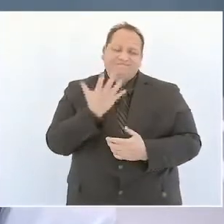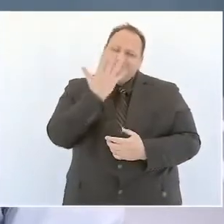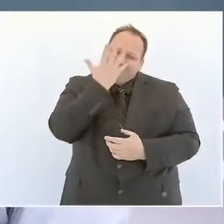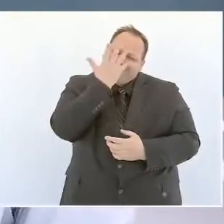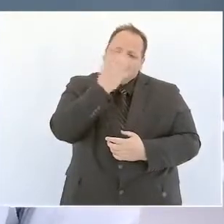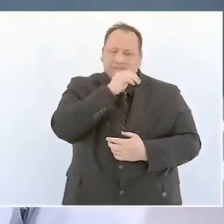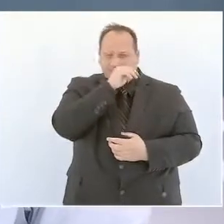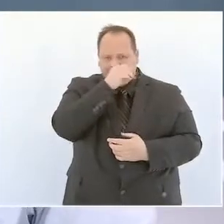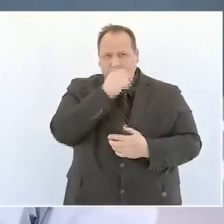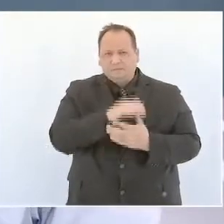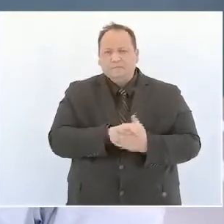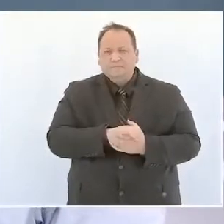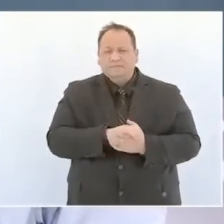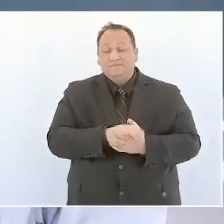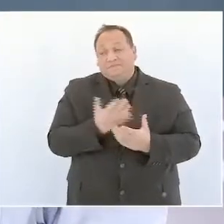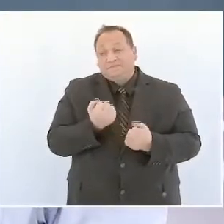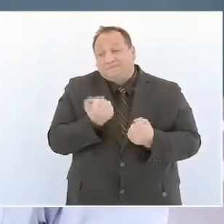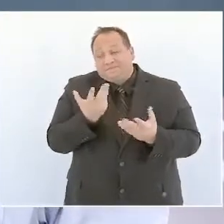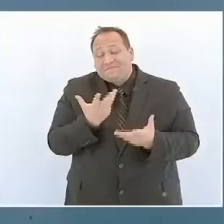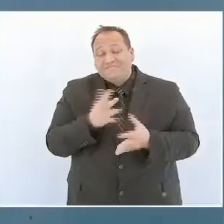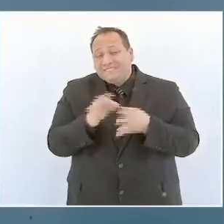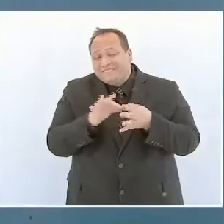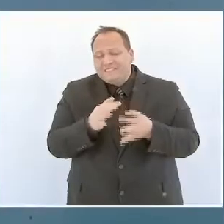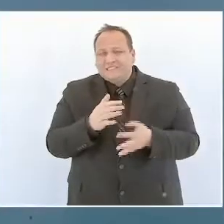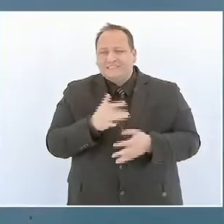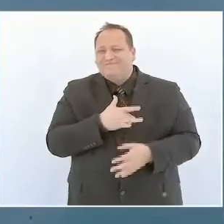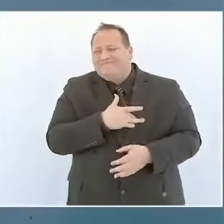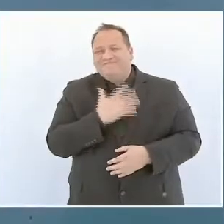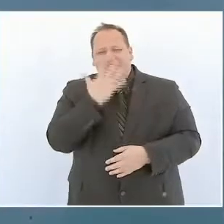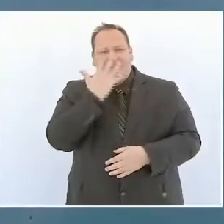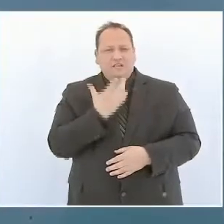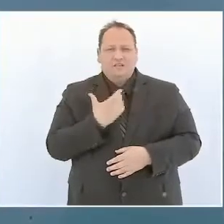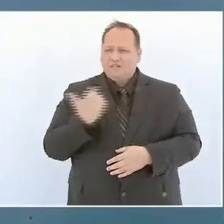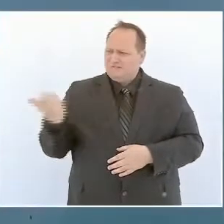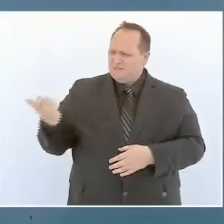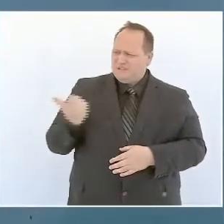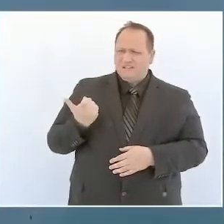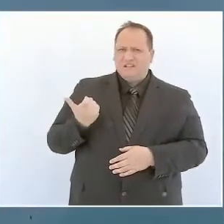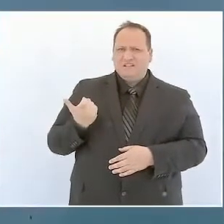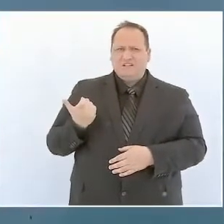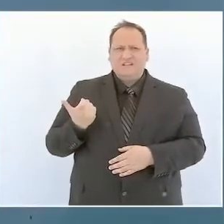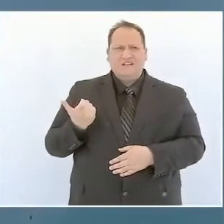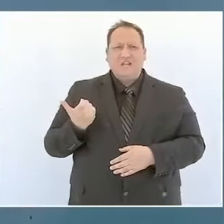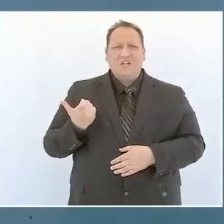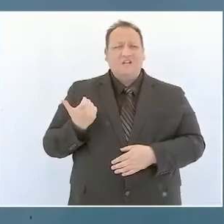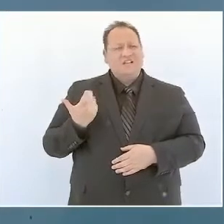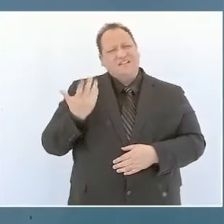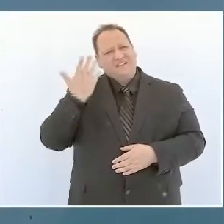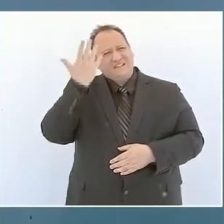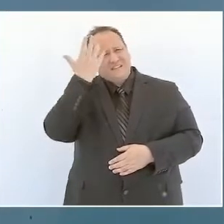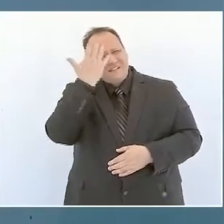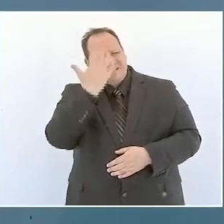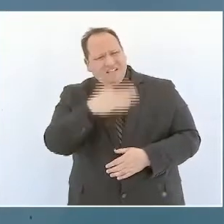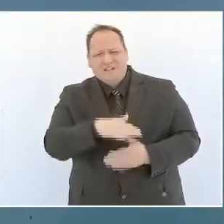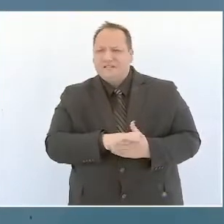hasta decirlo, era el salario mínimo más bajo